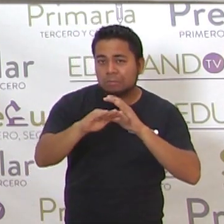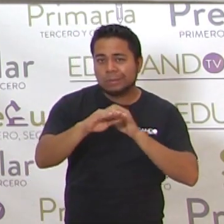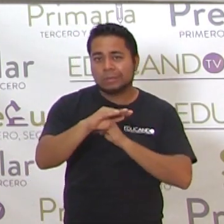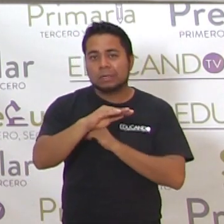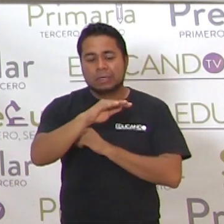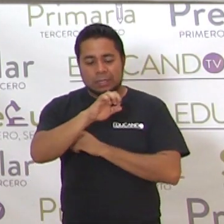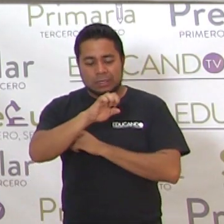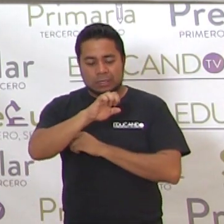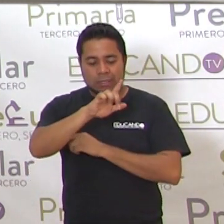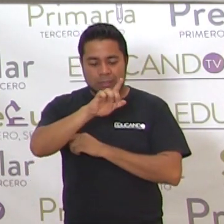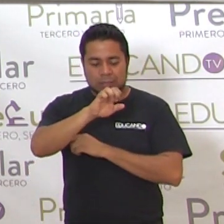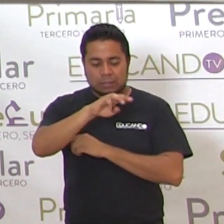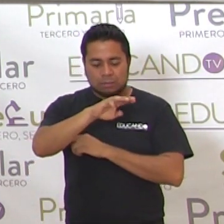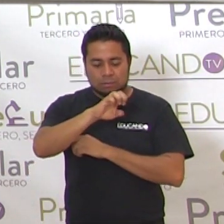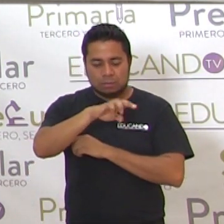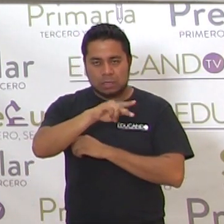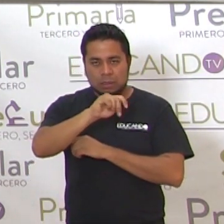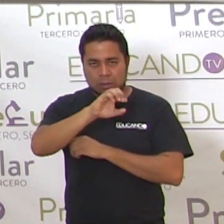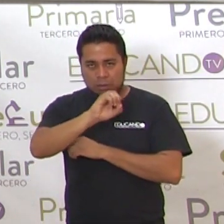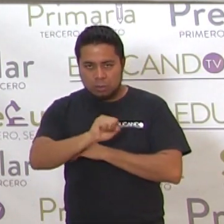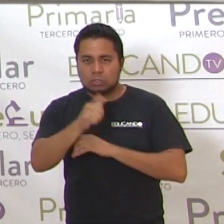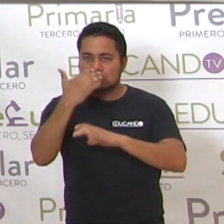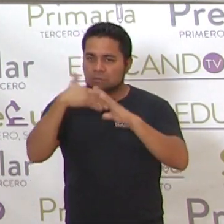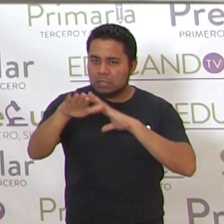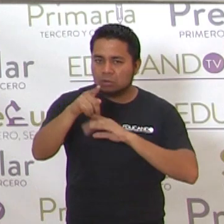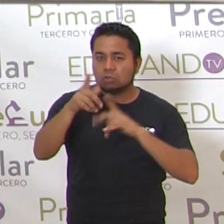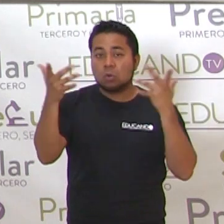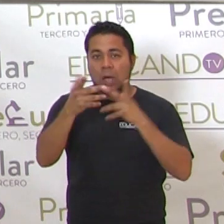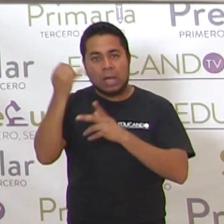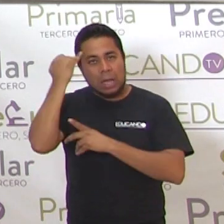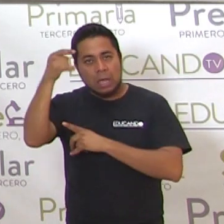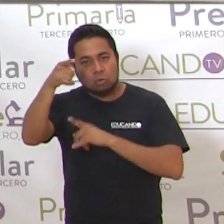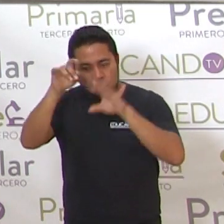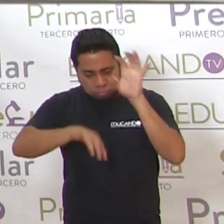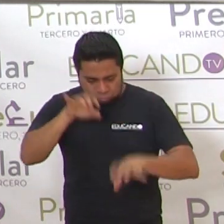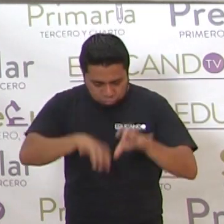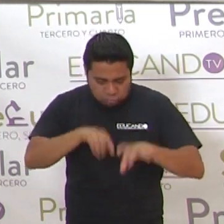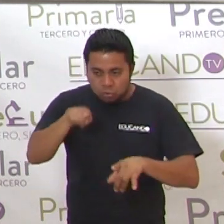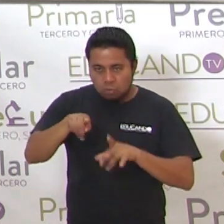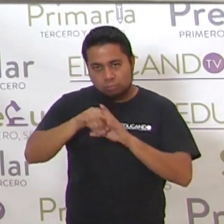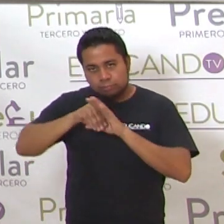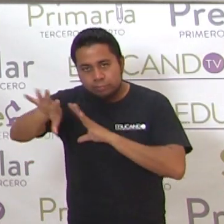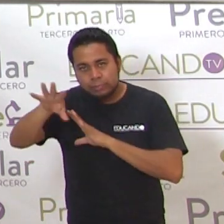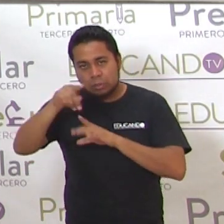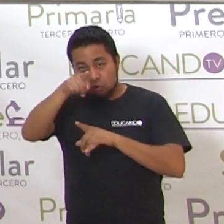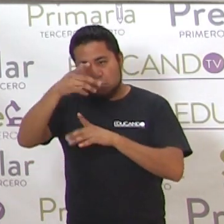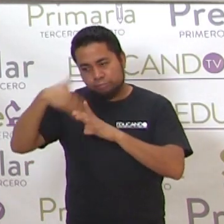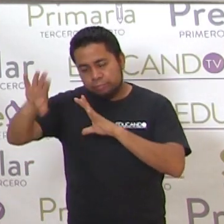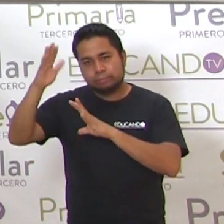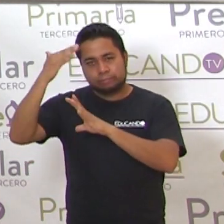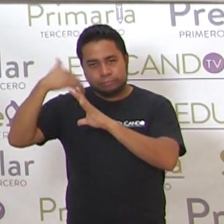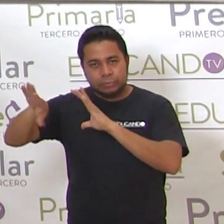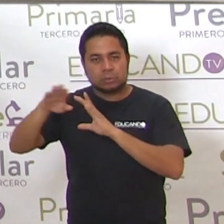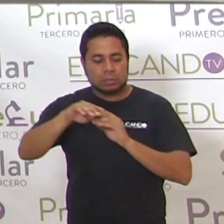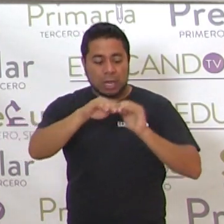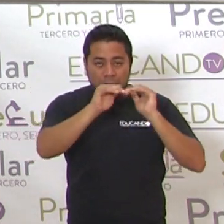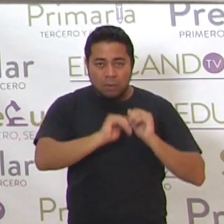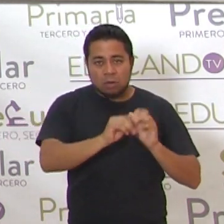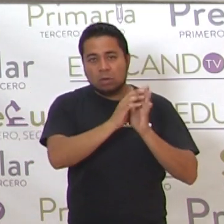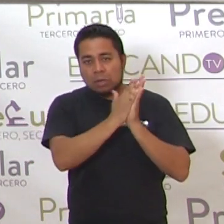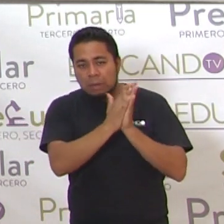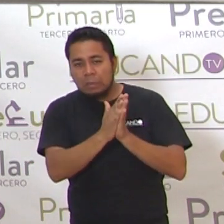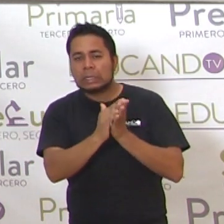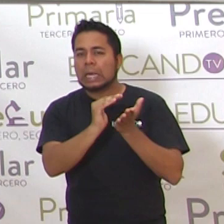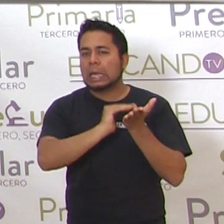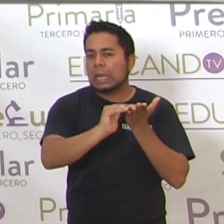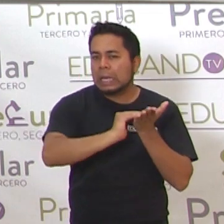que tú realizas como remitente y que tú los envía bien elementos eliminados cuando